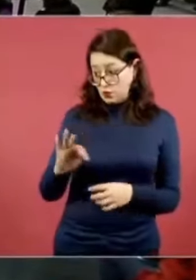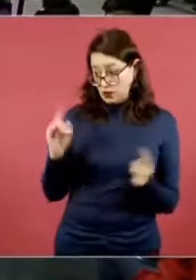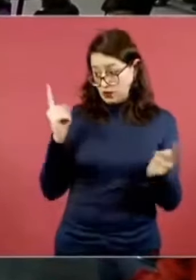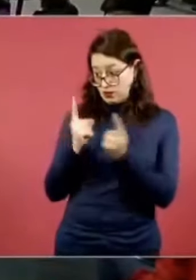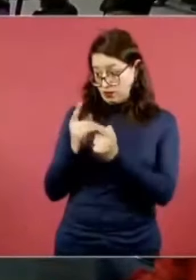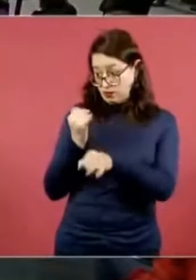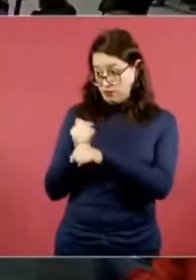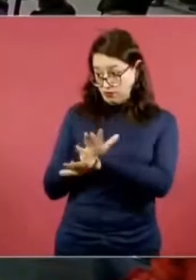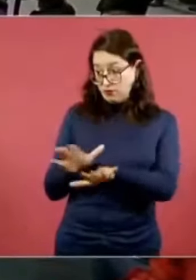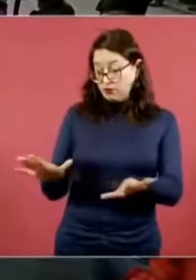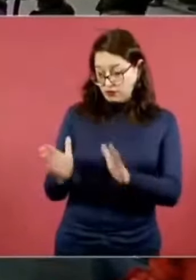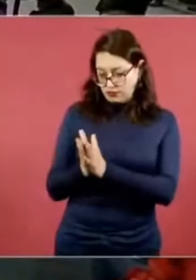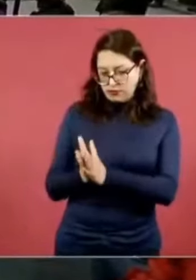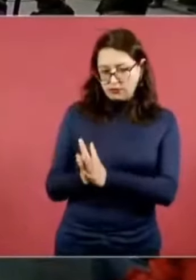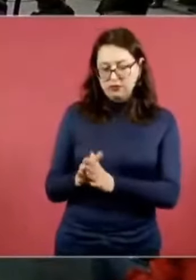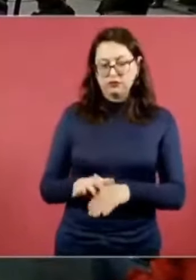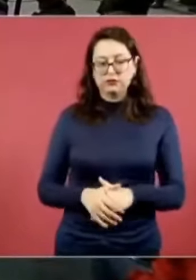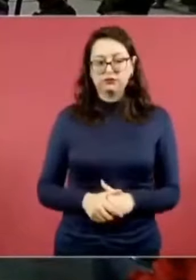Gracias.